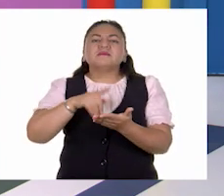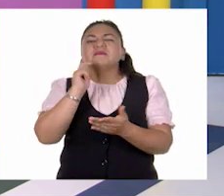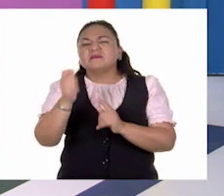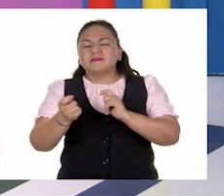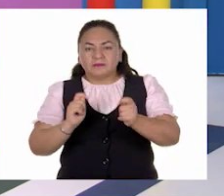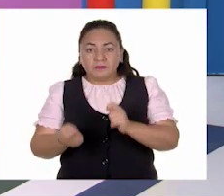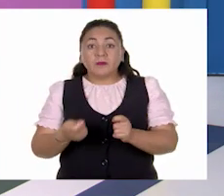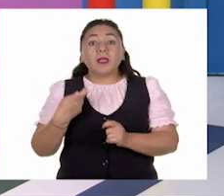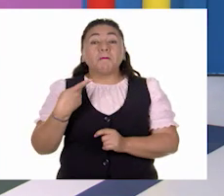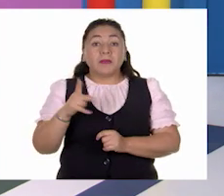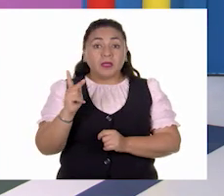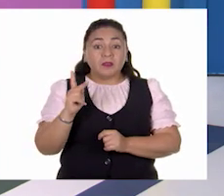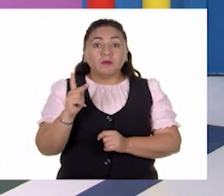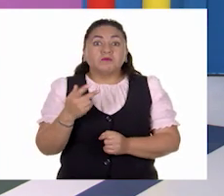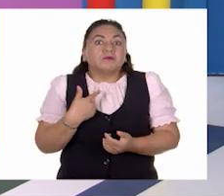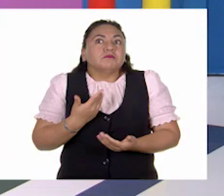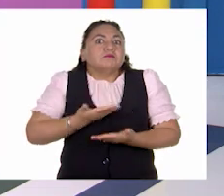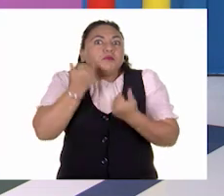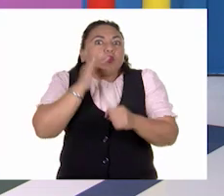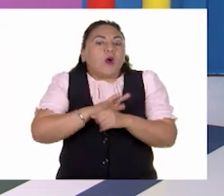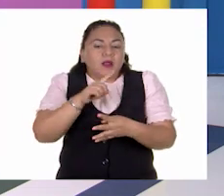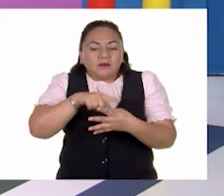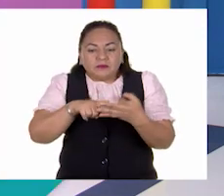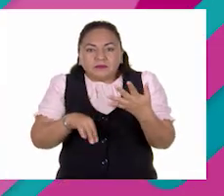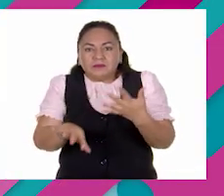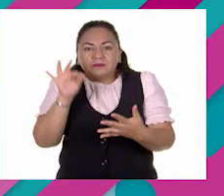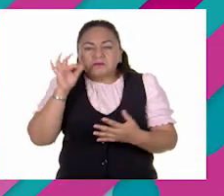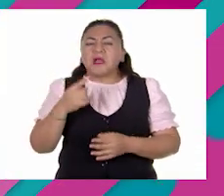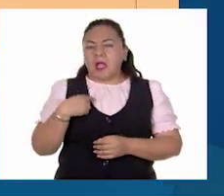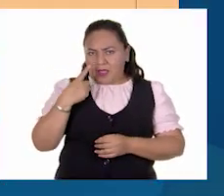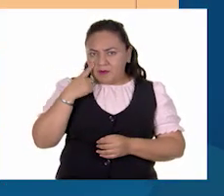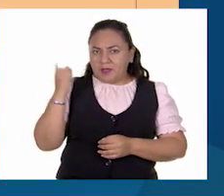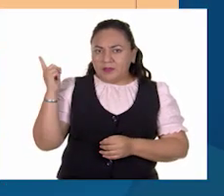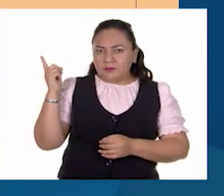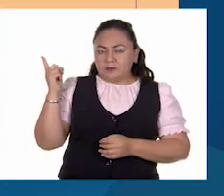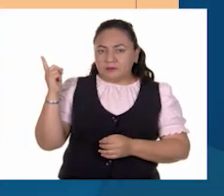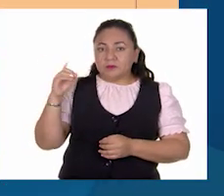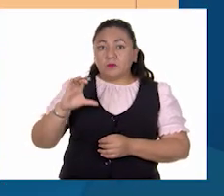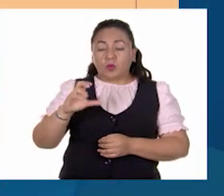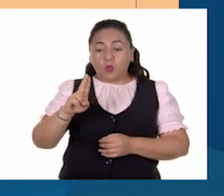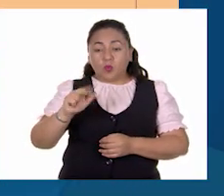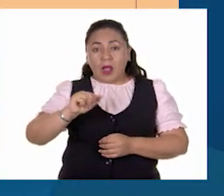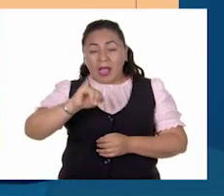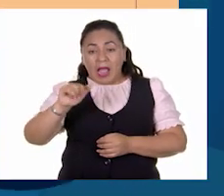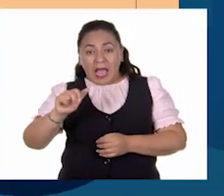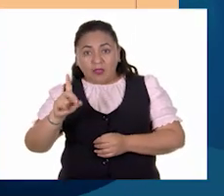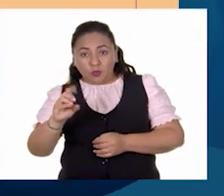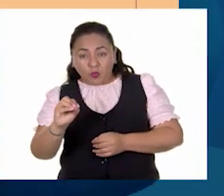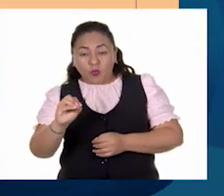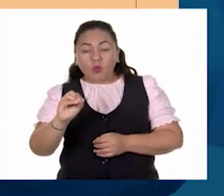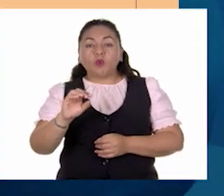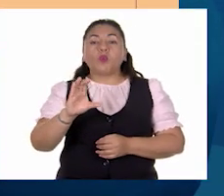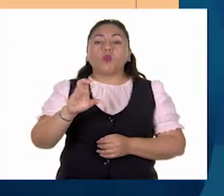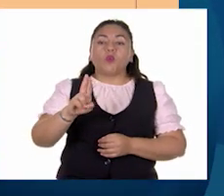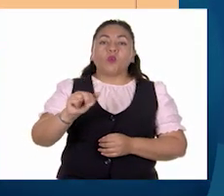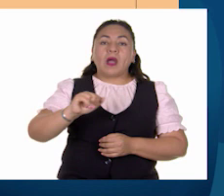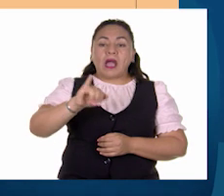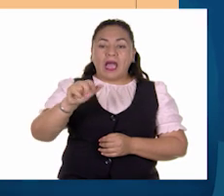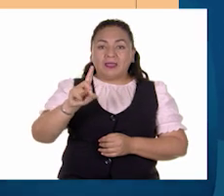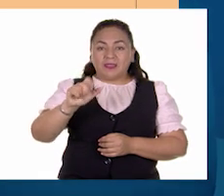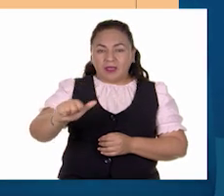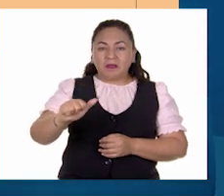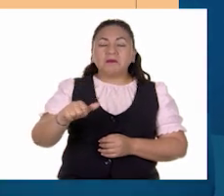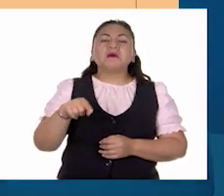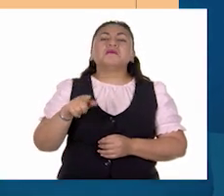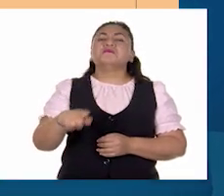significados, pero no sé cuál escoger, profesor. Vamos a verlos. Cuajado, cuajada. Adjetivo